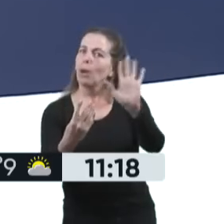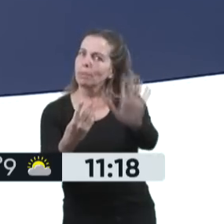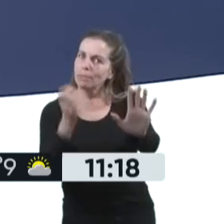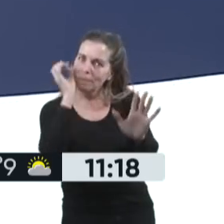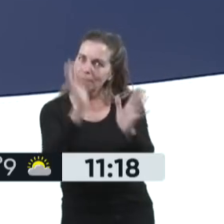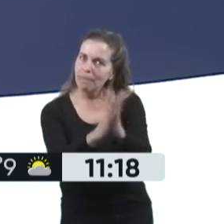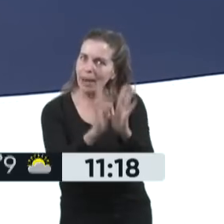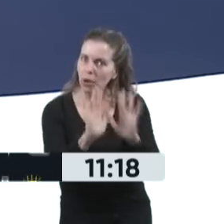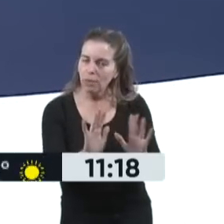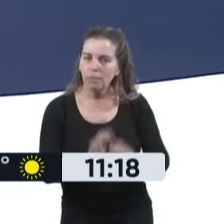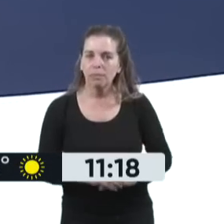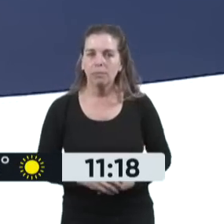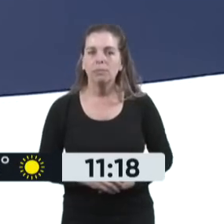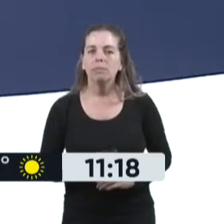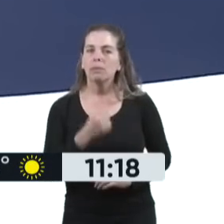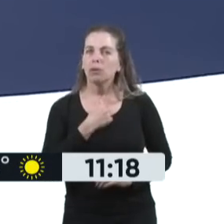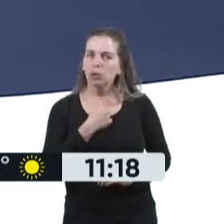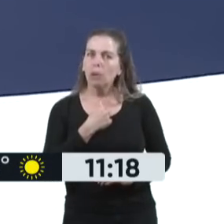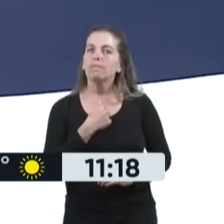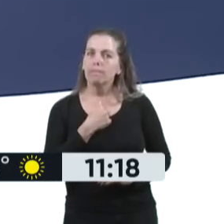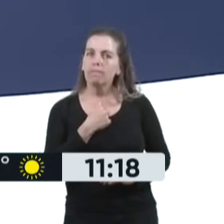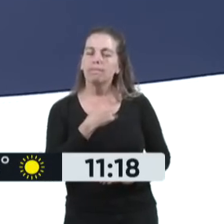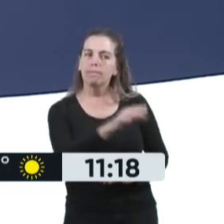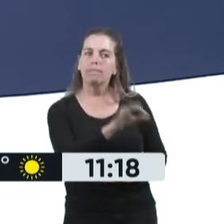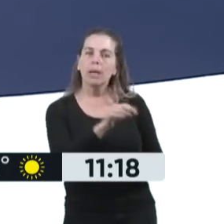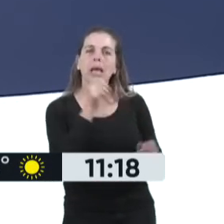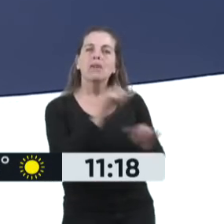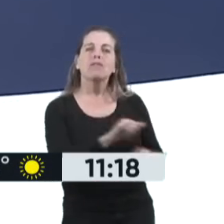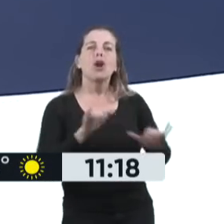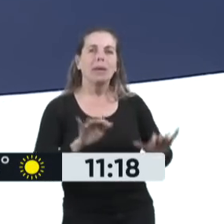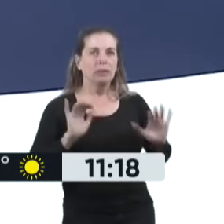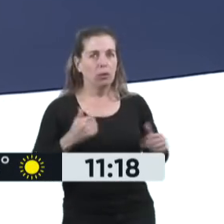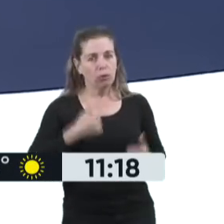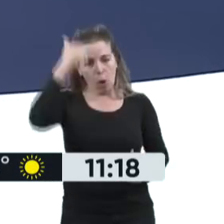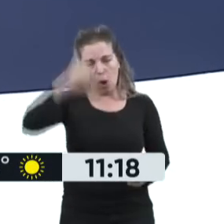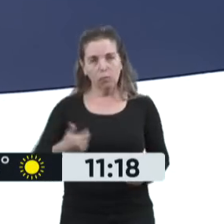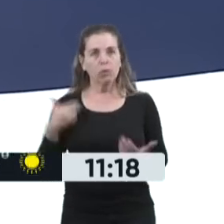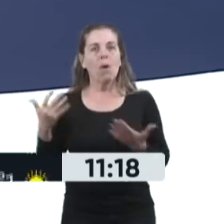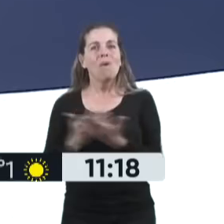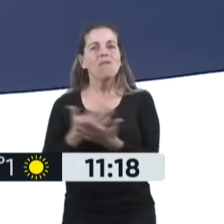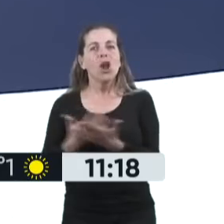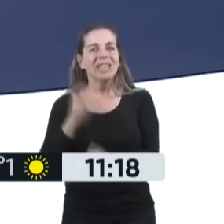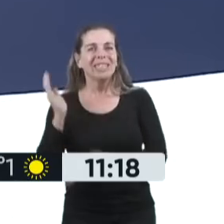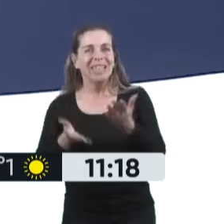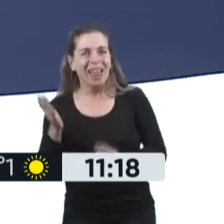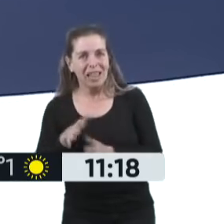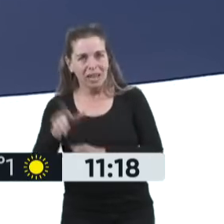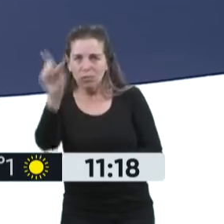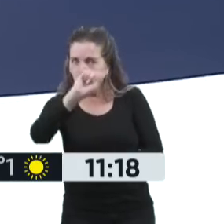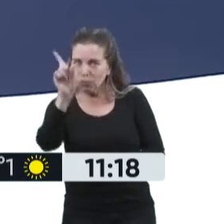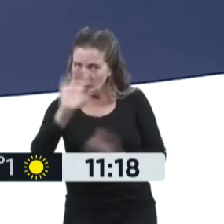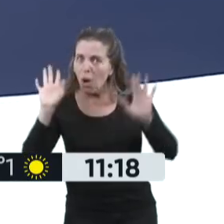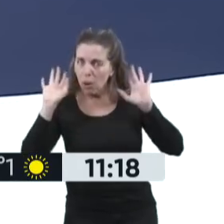Manuel, yo tomé información sobre el tema. Yo no soy una víctima de la violencia de género. Yo soy